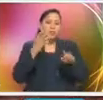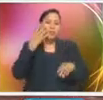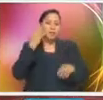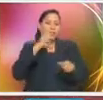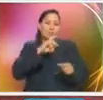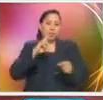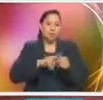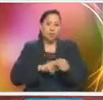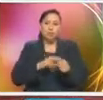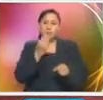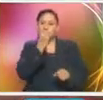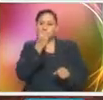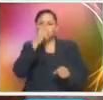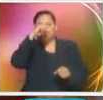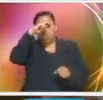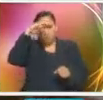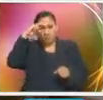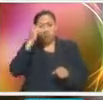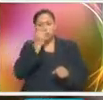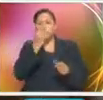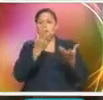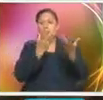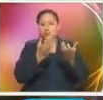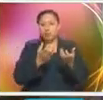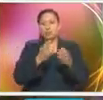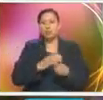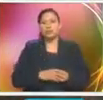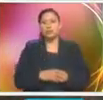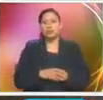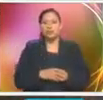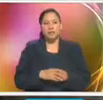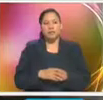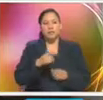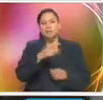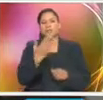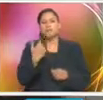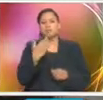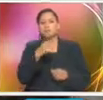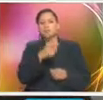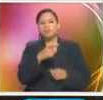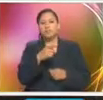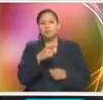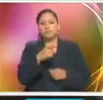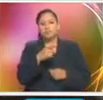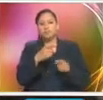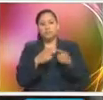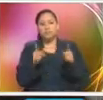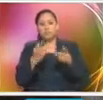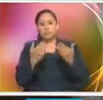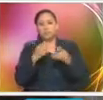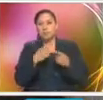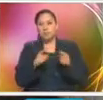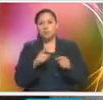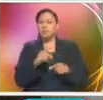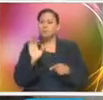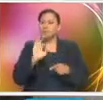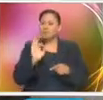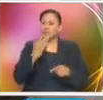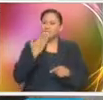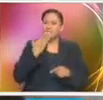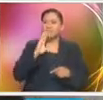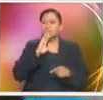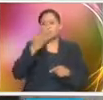normal, alimento húmedo, alimento seco, no tiene ahí alguna diferencia. Tal vez, no sé si sea